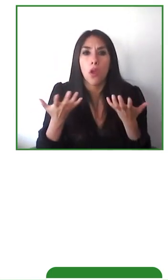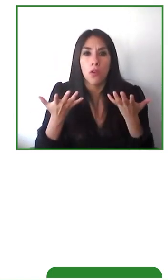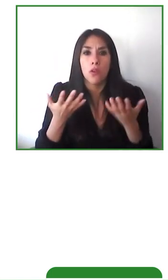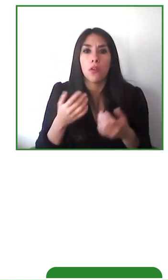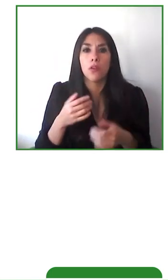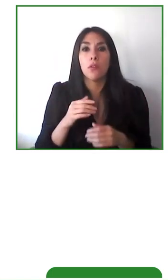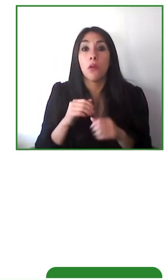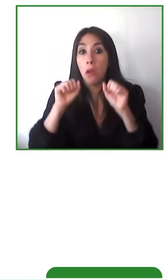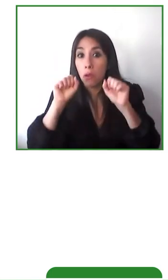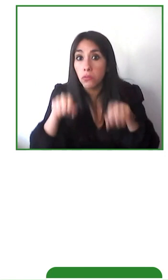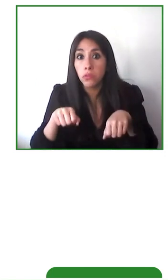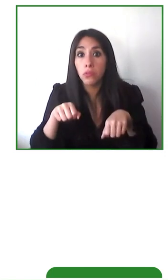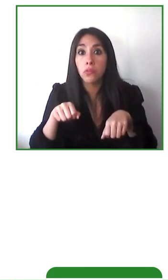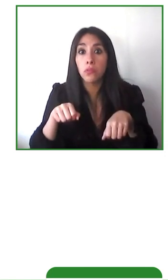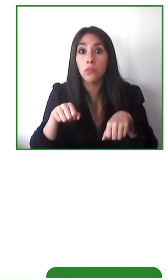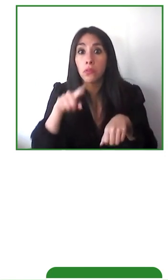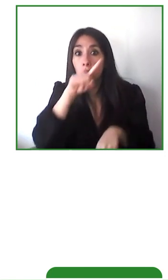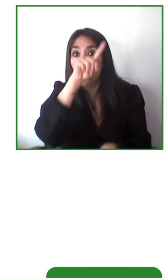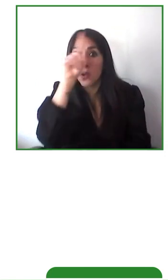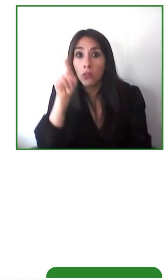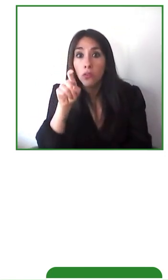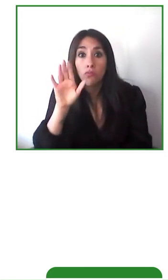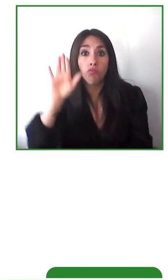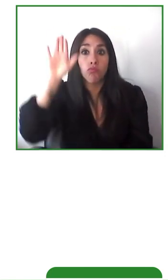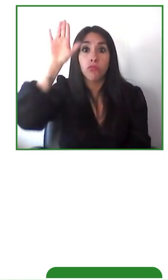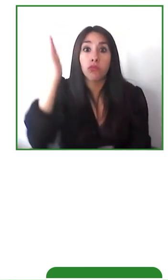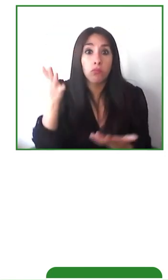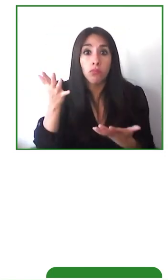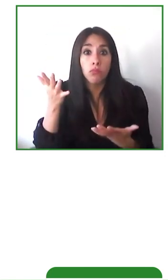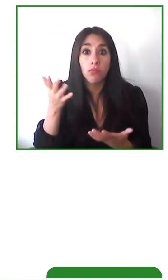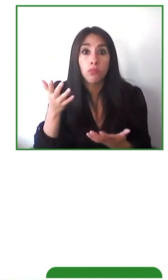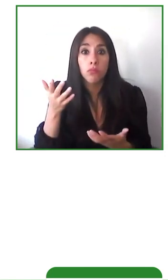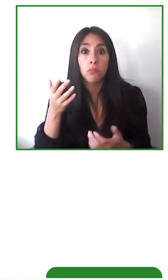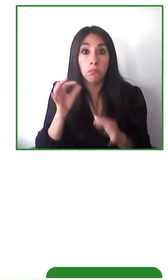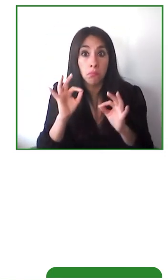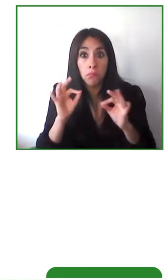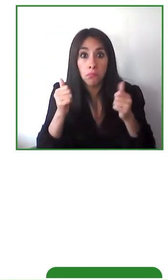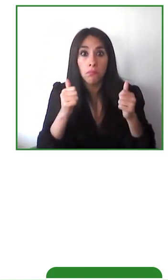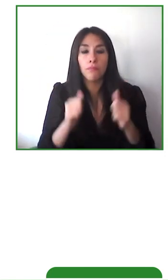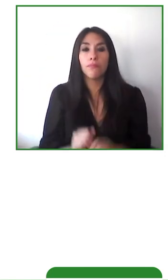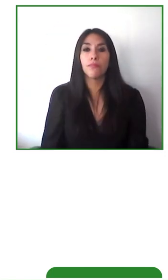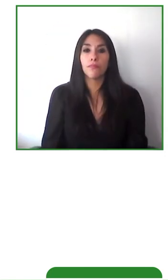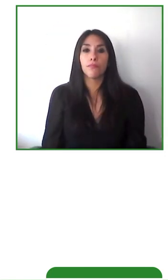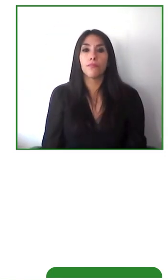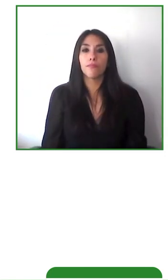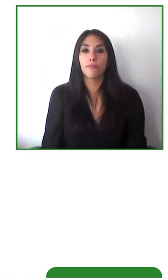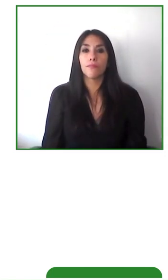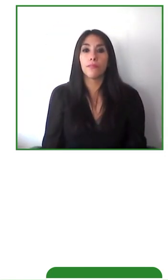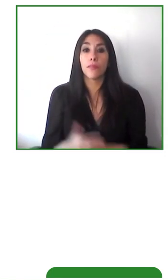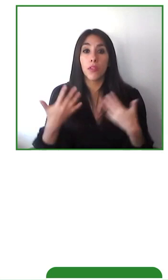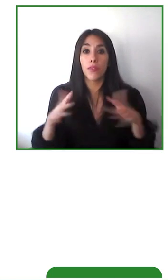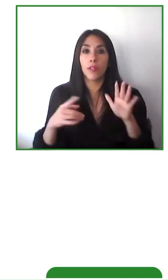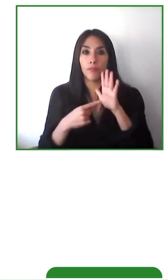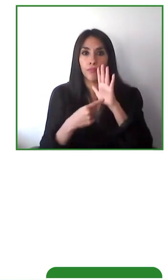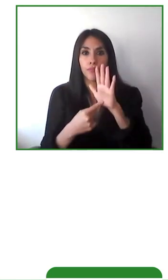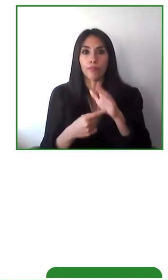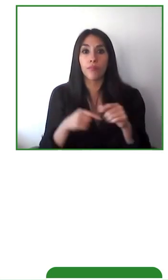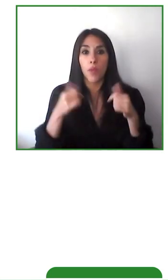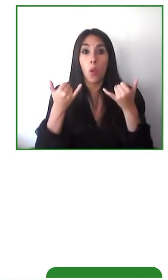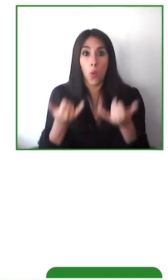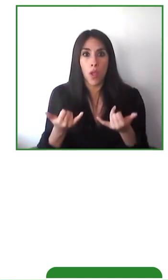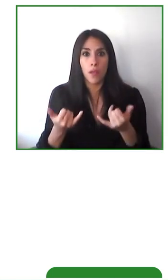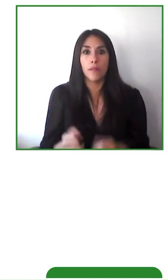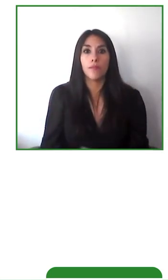que se conecten con nosotros. Y bien, esta es mi introducción. Ahora quiero dar